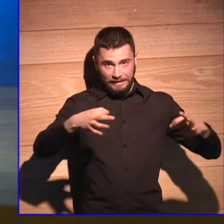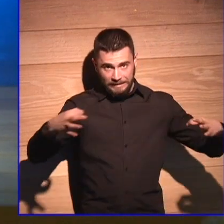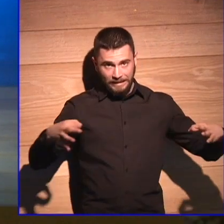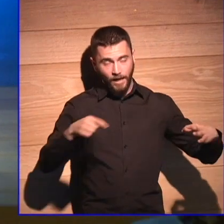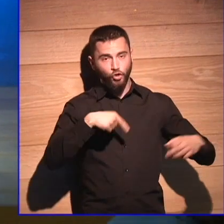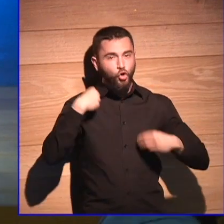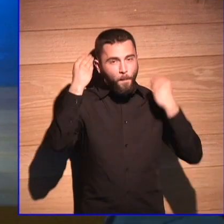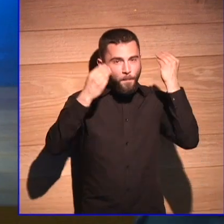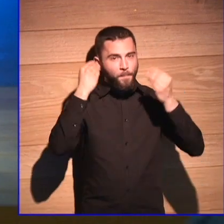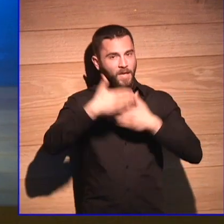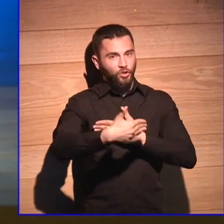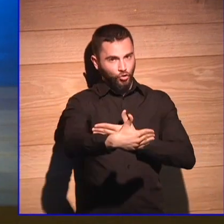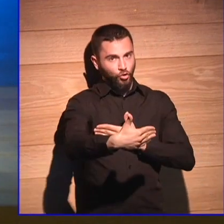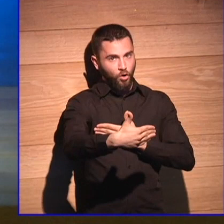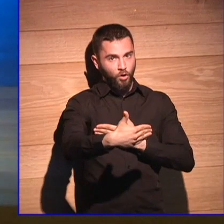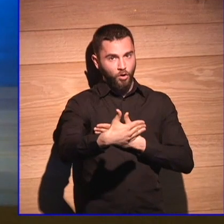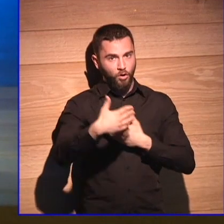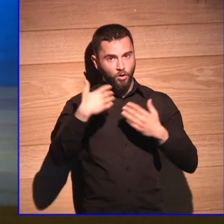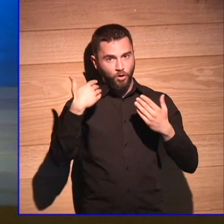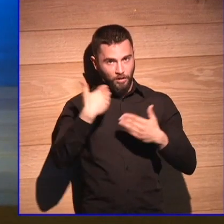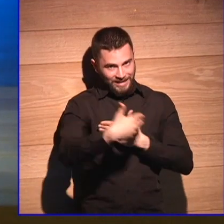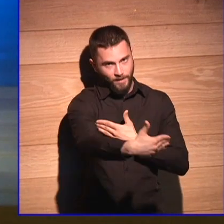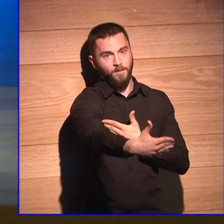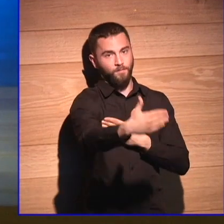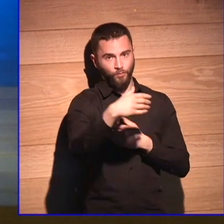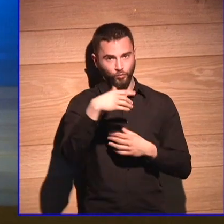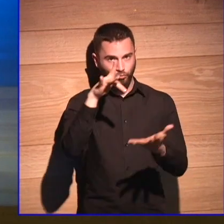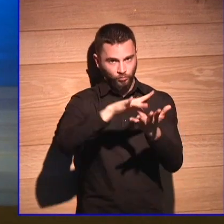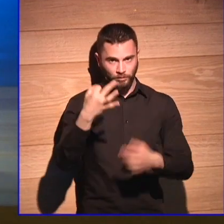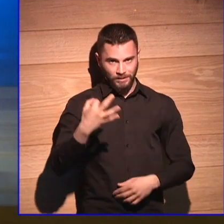lo que tendríamos que ir hacia allí, ¿no?